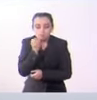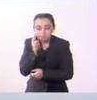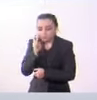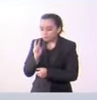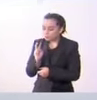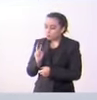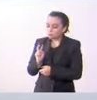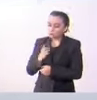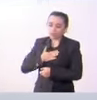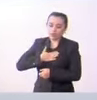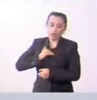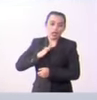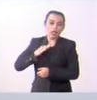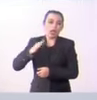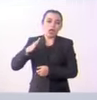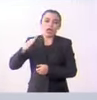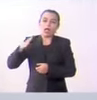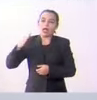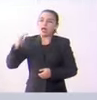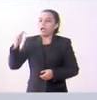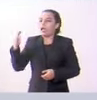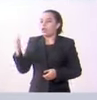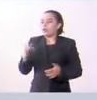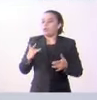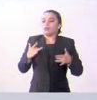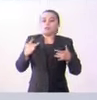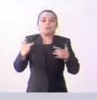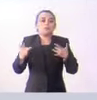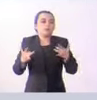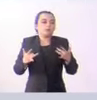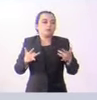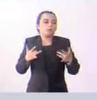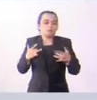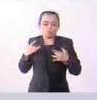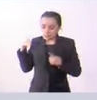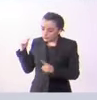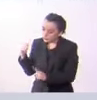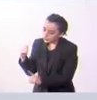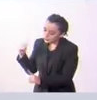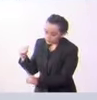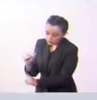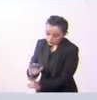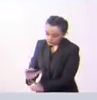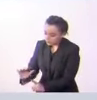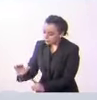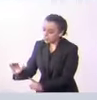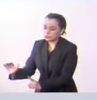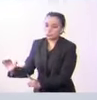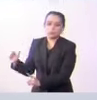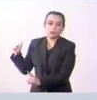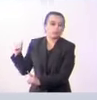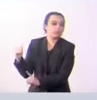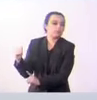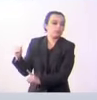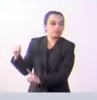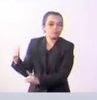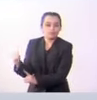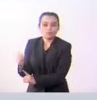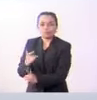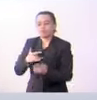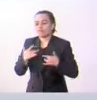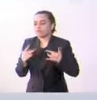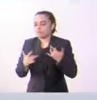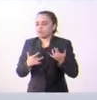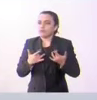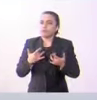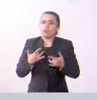el alma de ese hombre, el ardiente deseo de instruir a sus hijos. Si alguna vez resulté engañado, decía, por